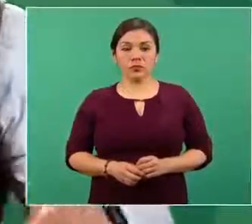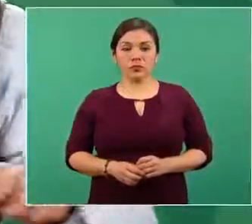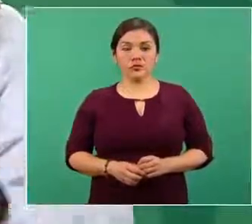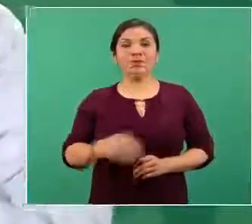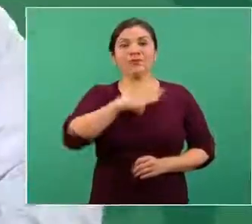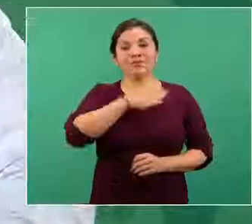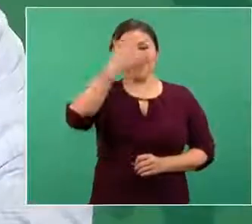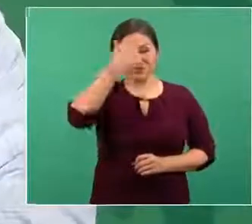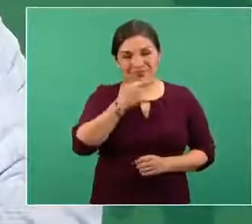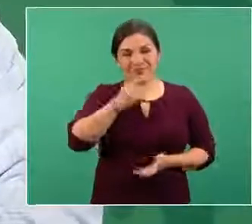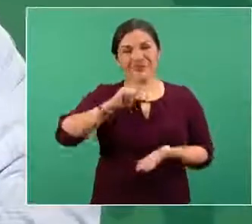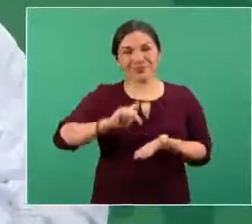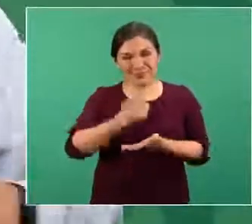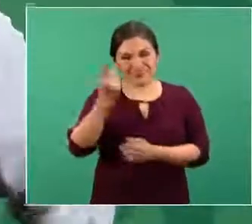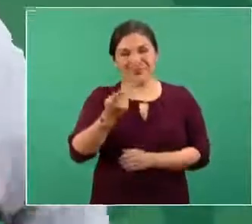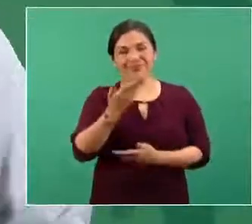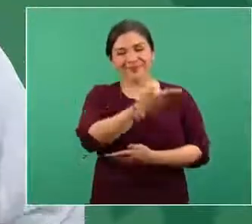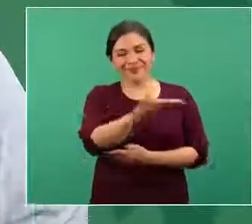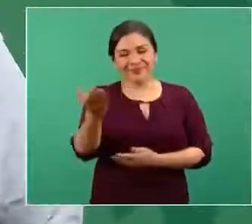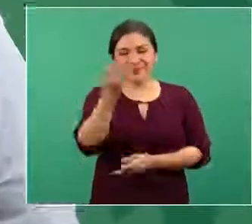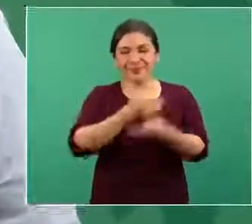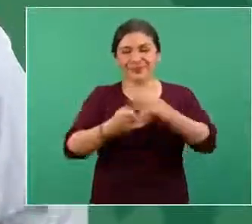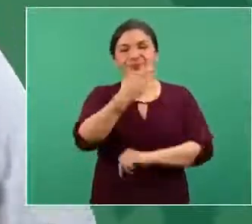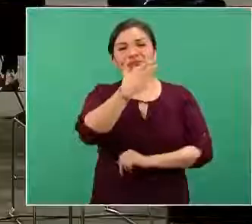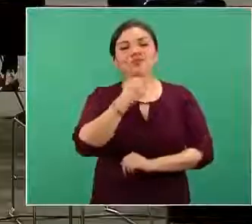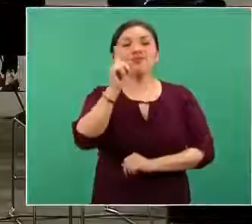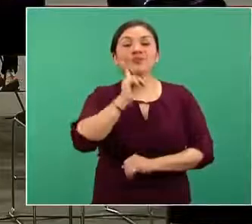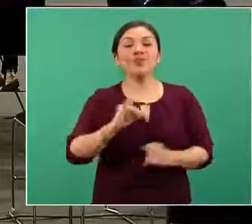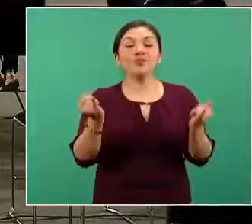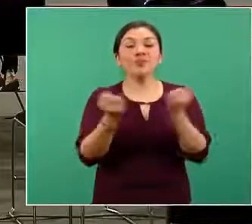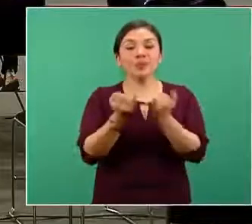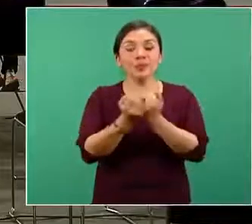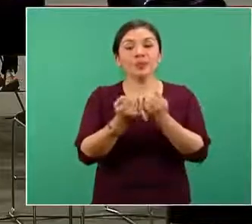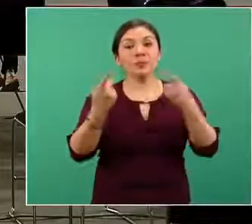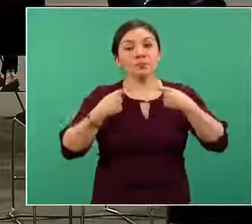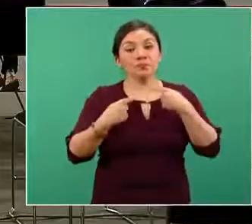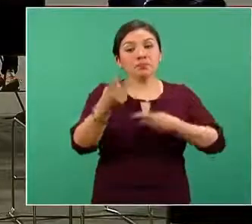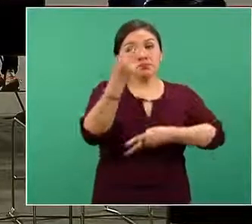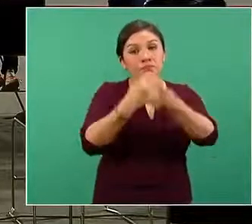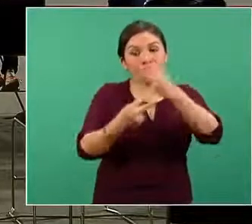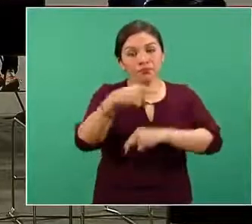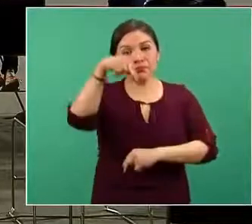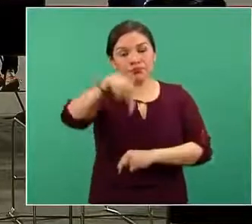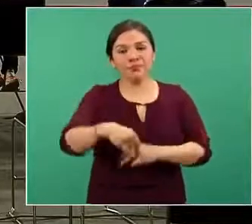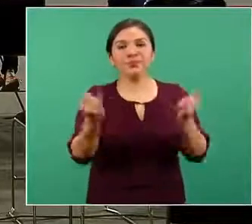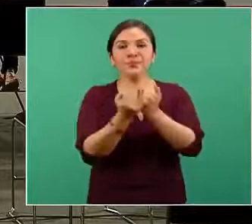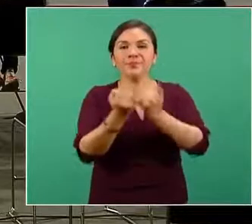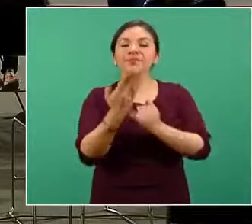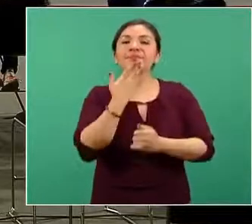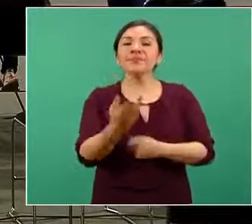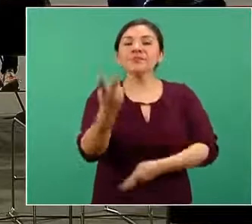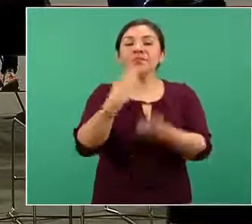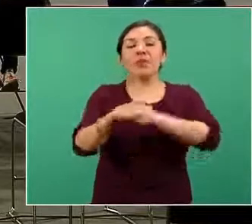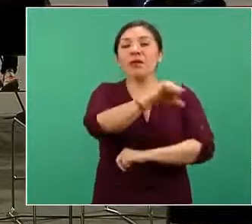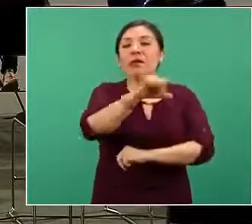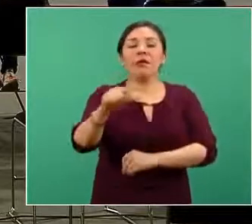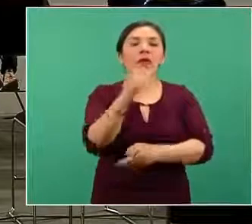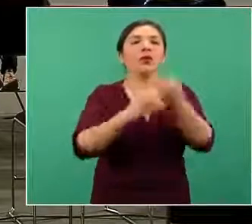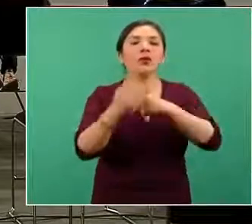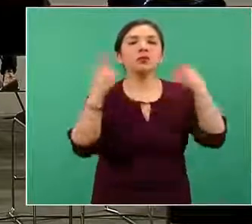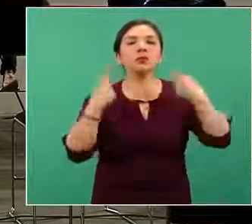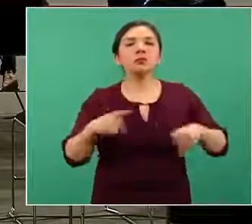Muy buenas noches nuevamente a todas y todos los presentes. Una bienvenida también a todas las personas que